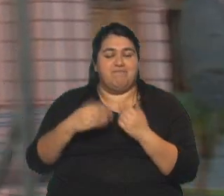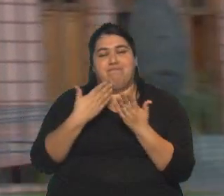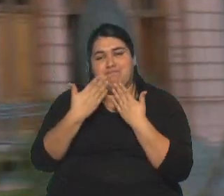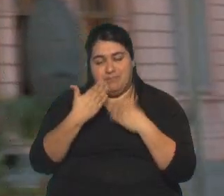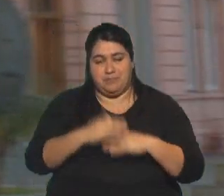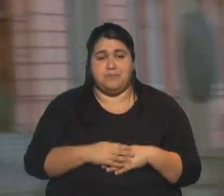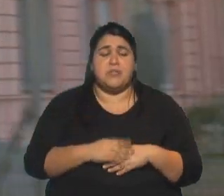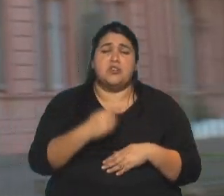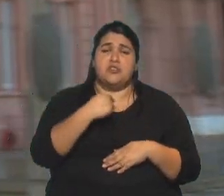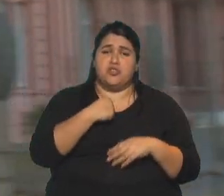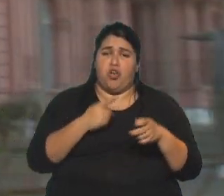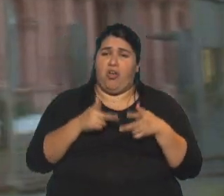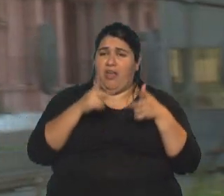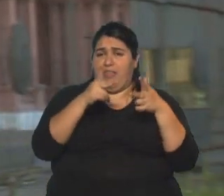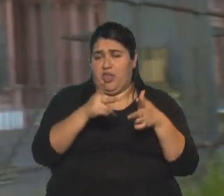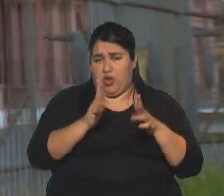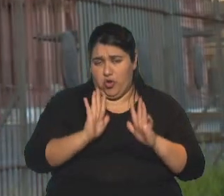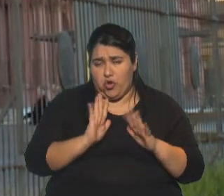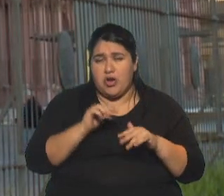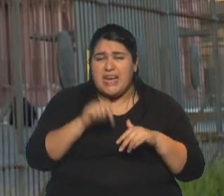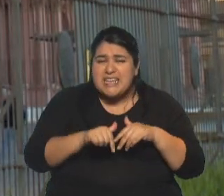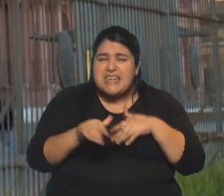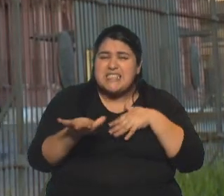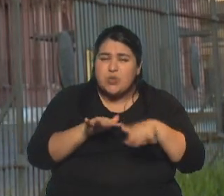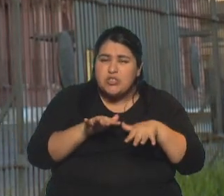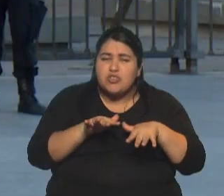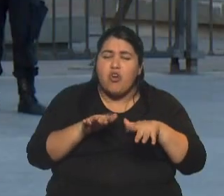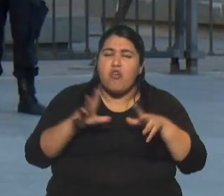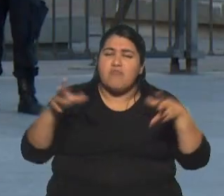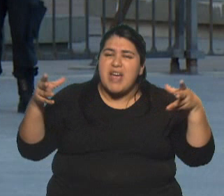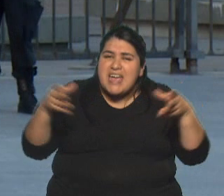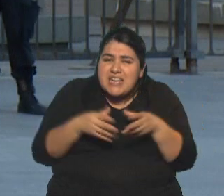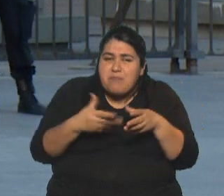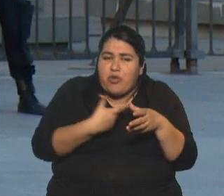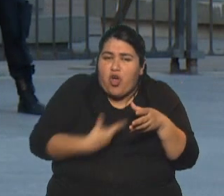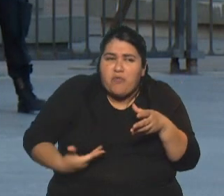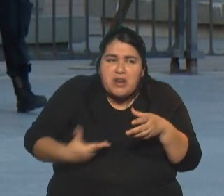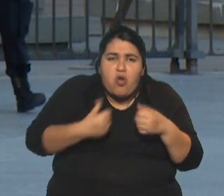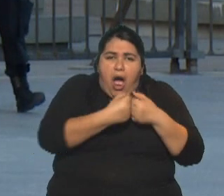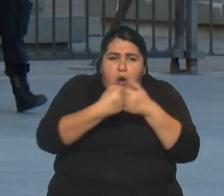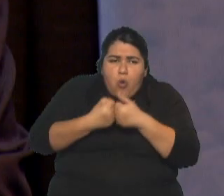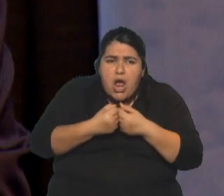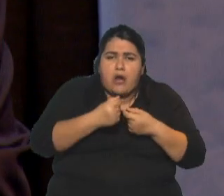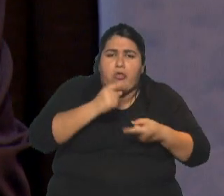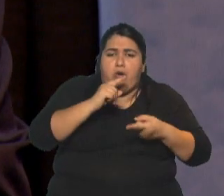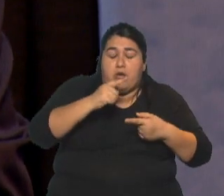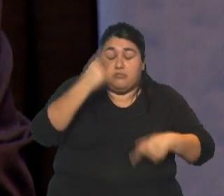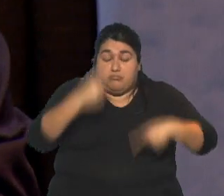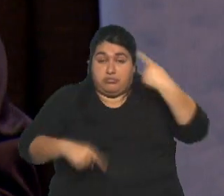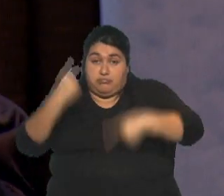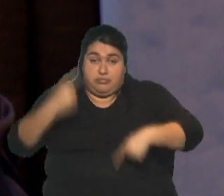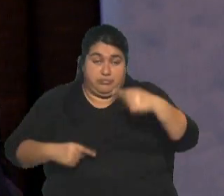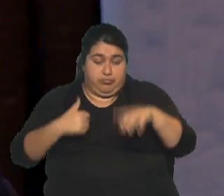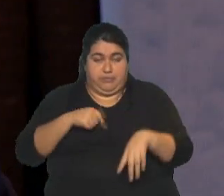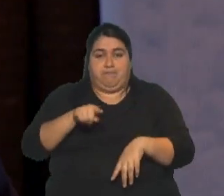primero yo diría que revertir esta sensación de falta de coordinación dentro del equipo de gobierno. Si pareciera que uno de los grandes